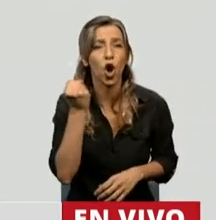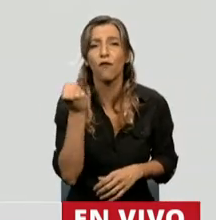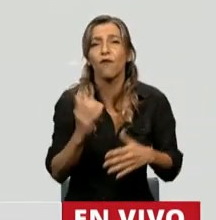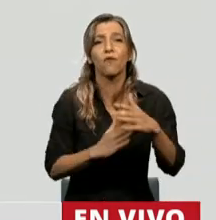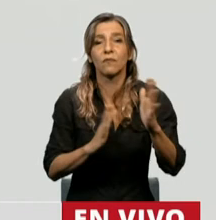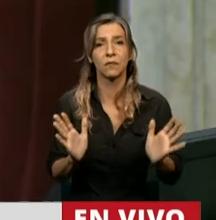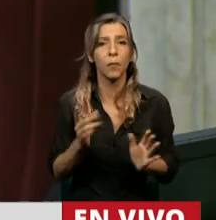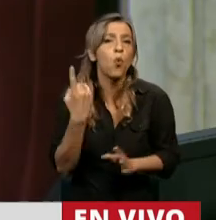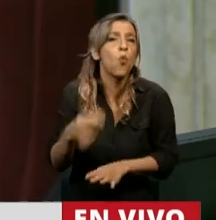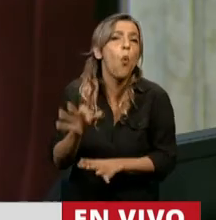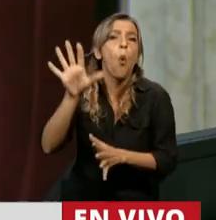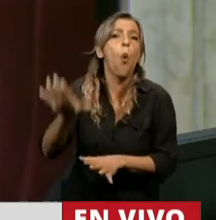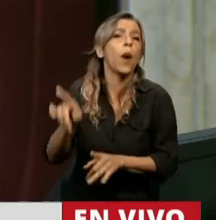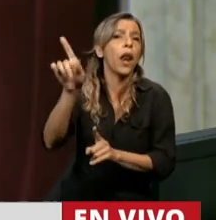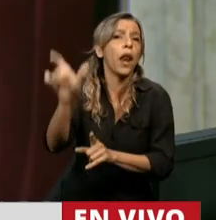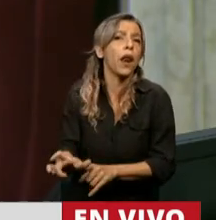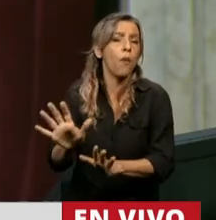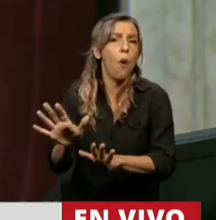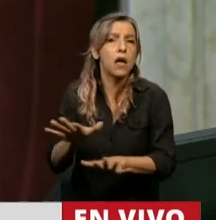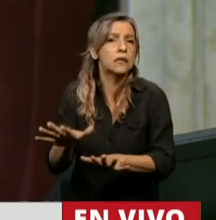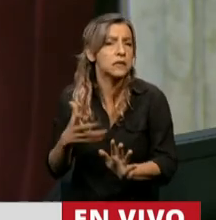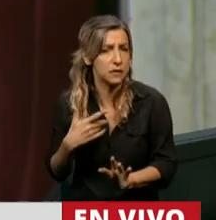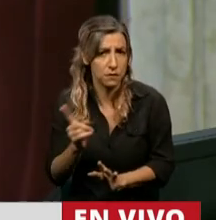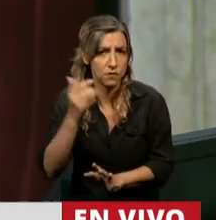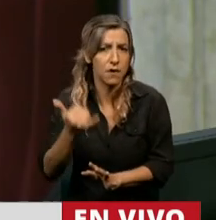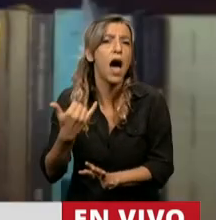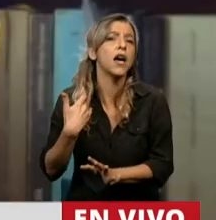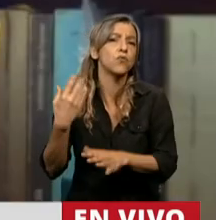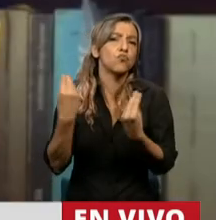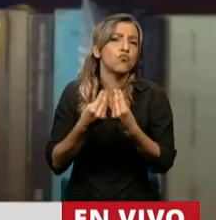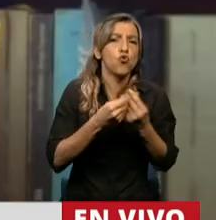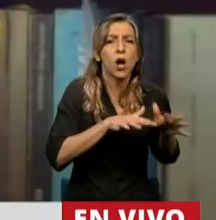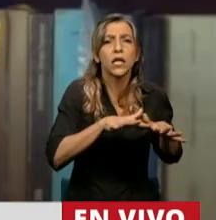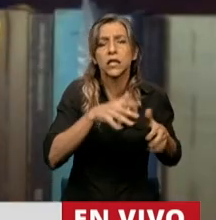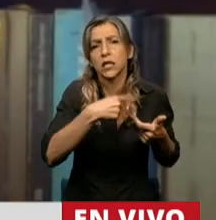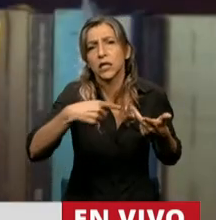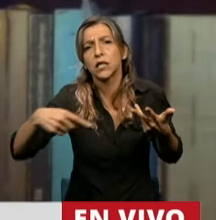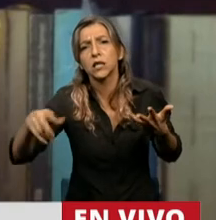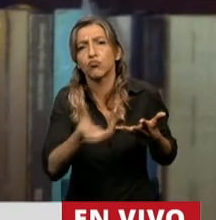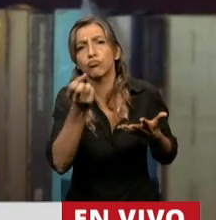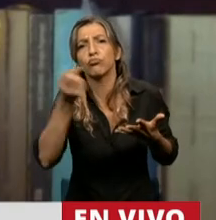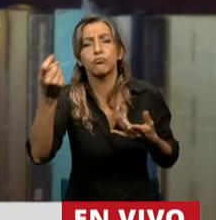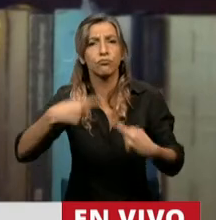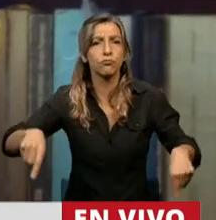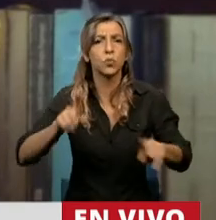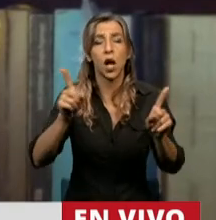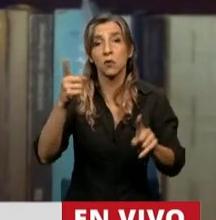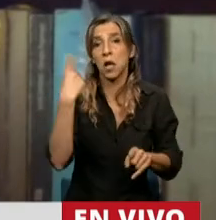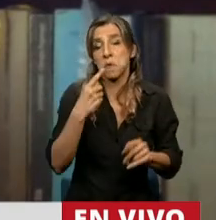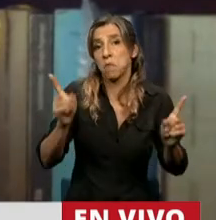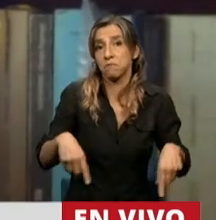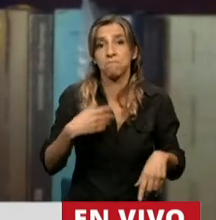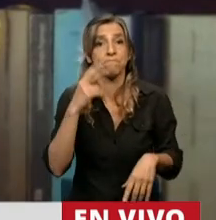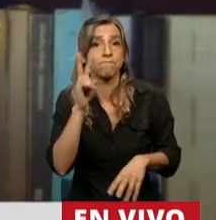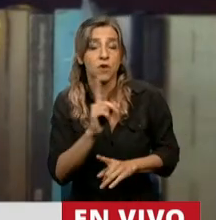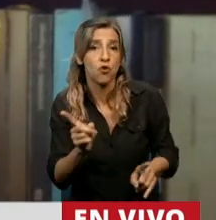también hay en el anal histórico algunas cuestiones que a veces no se visualizan, pero en realidad